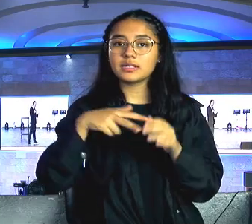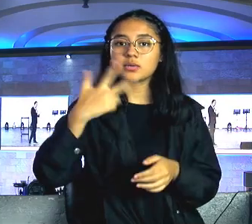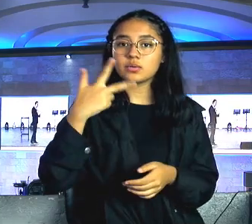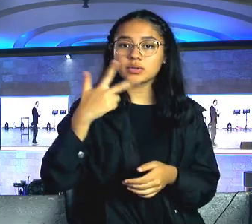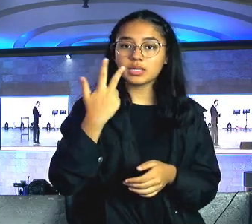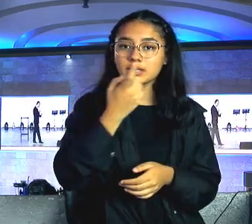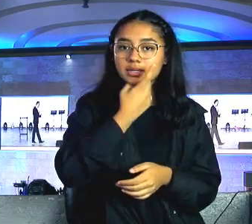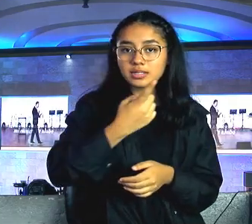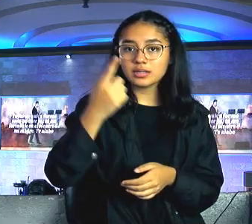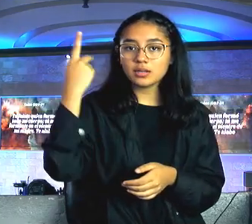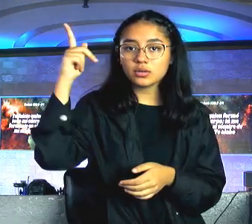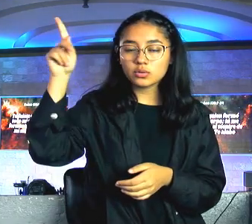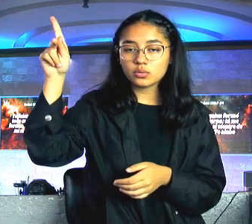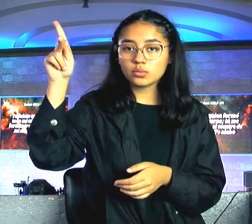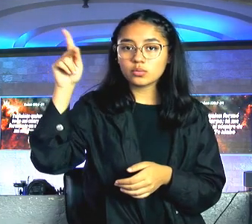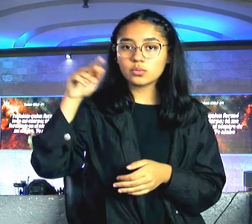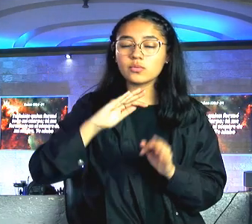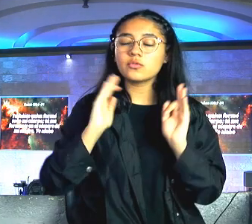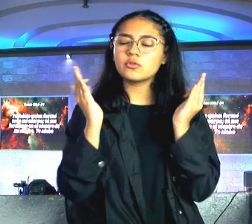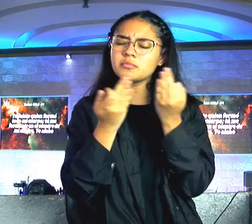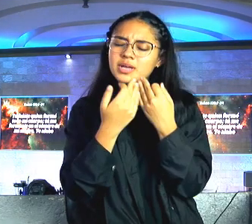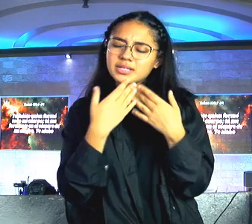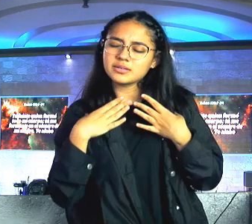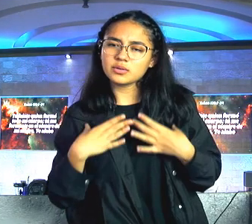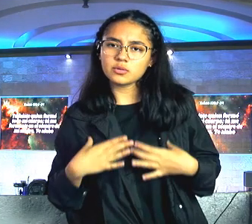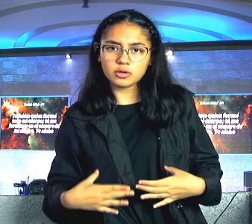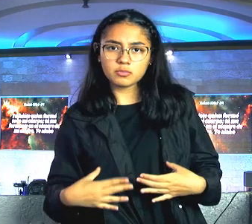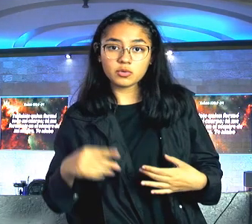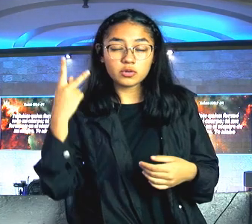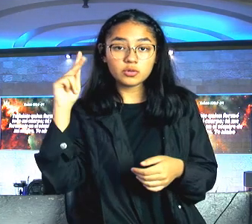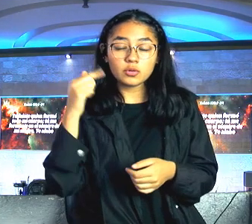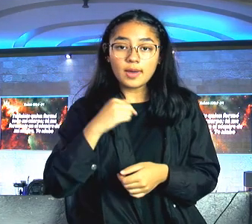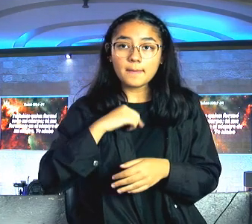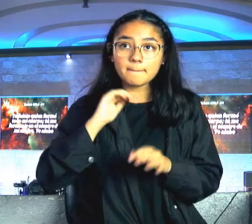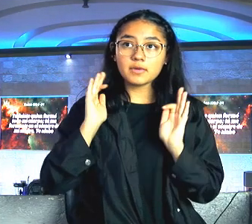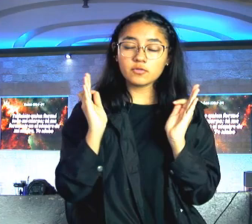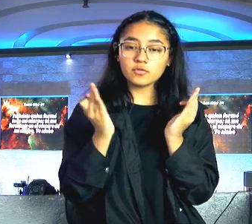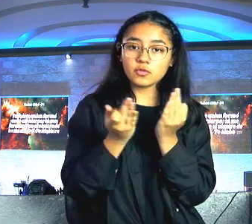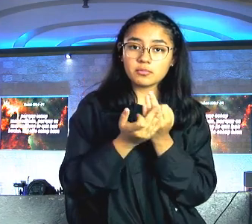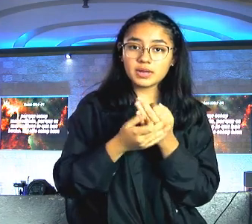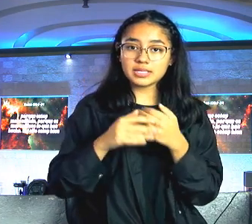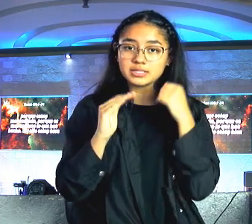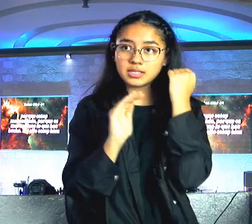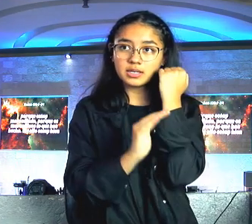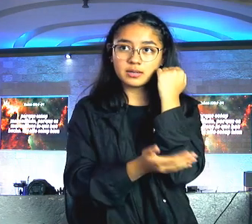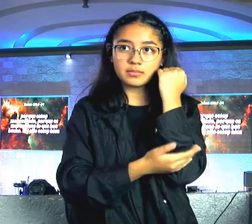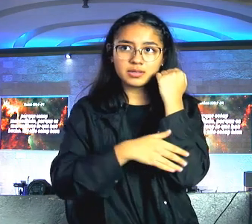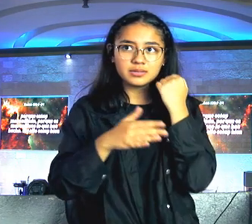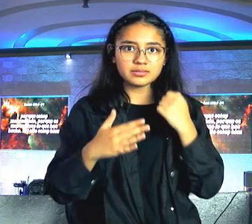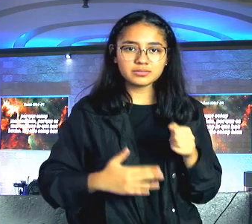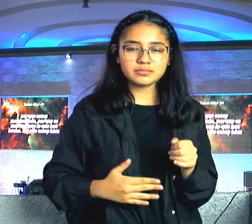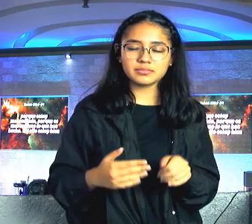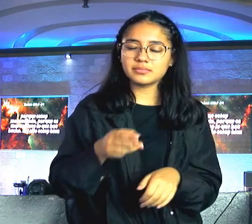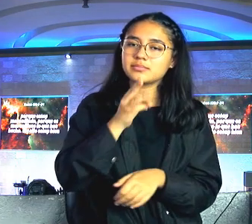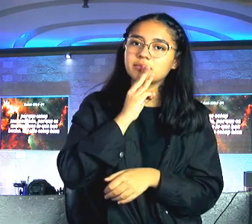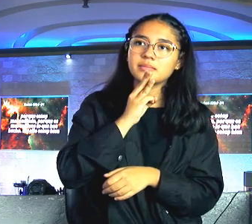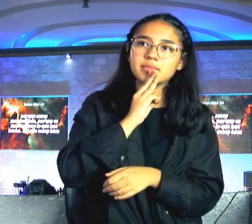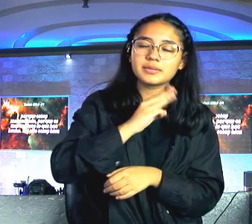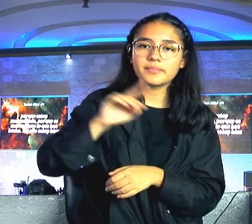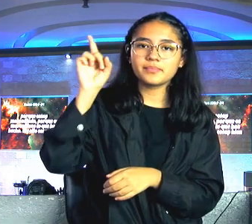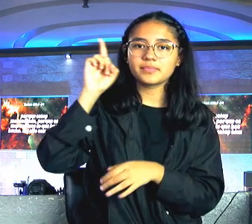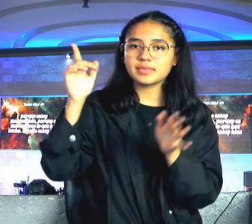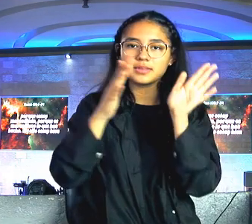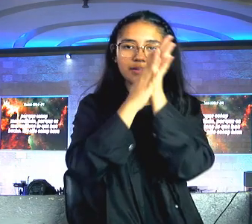fuiste quien formó todo mi cuerpo, tú me formaste en el vientre de mi madre. Te alabo porque estoy maravillado, porque